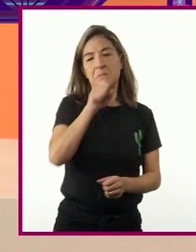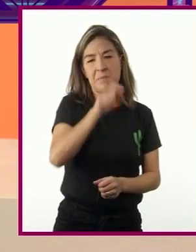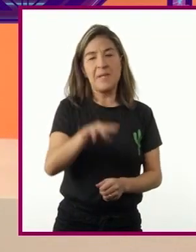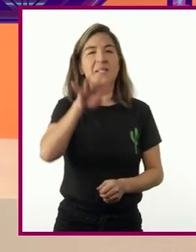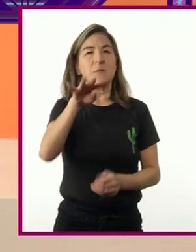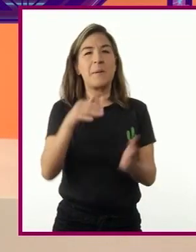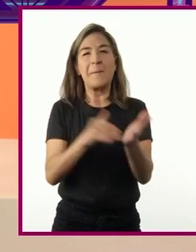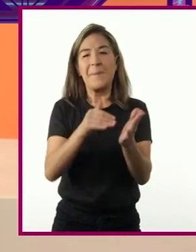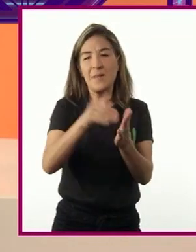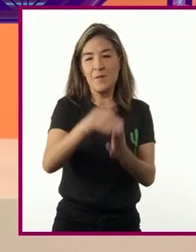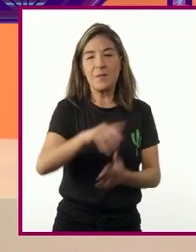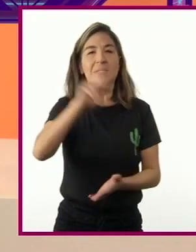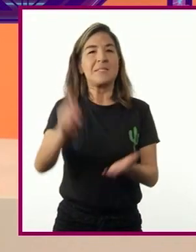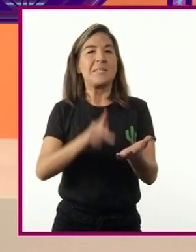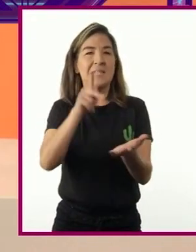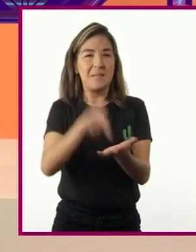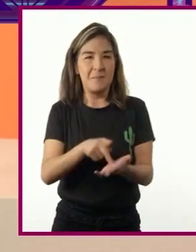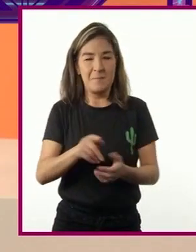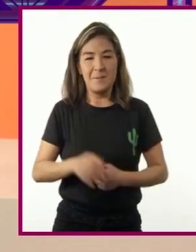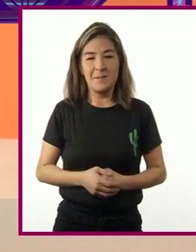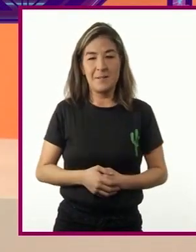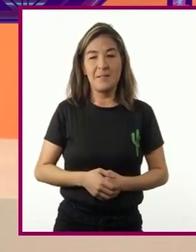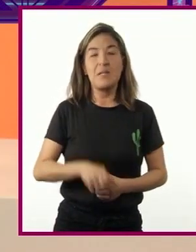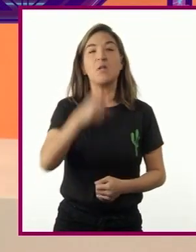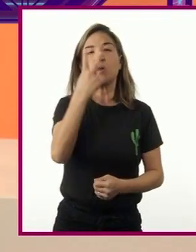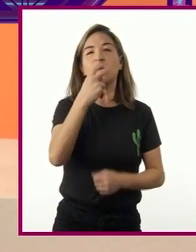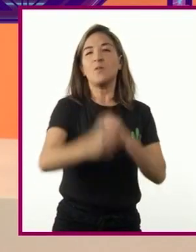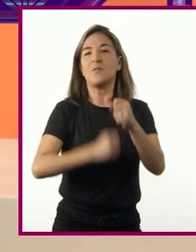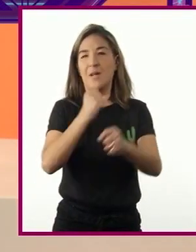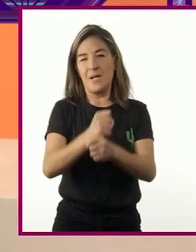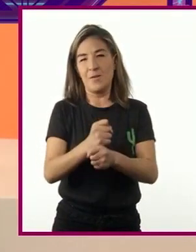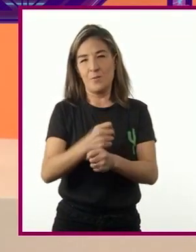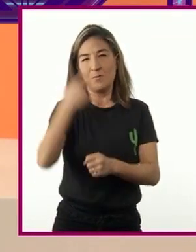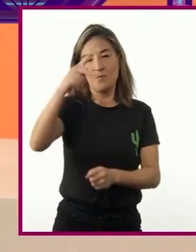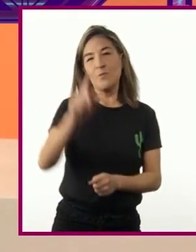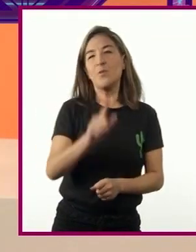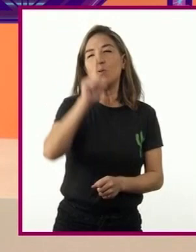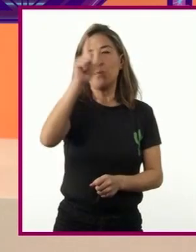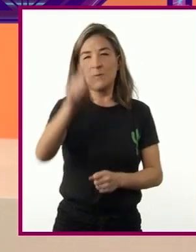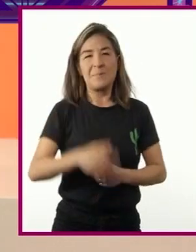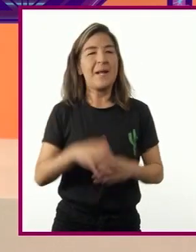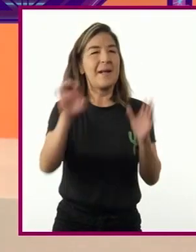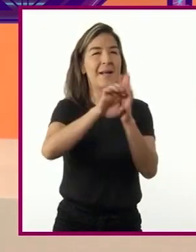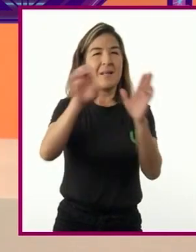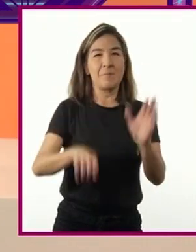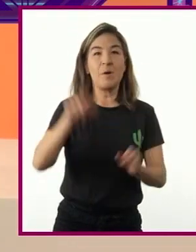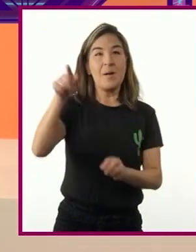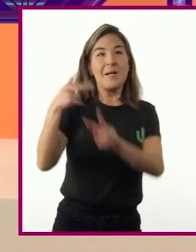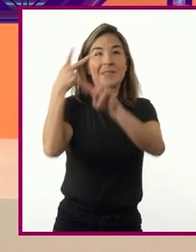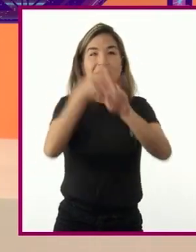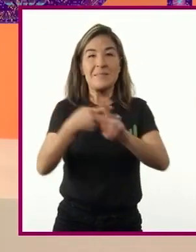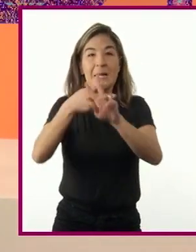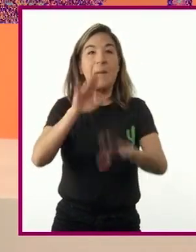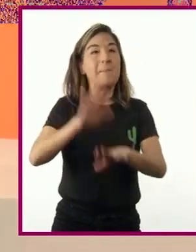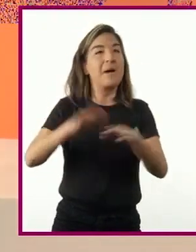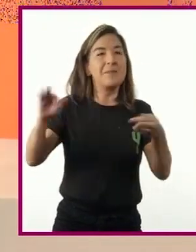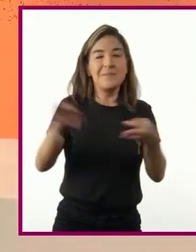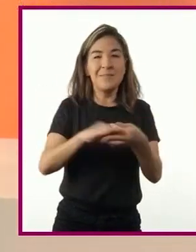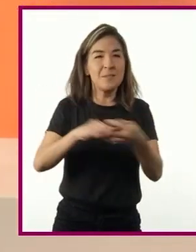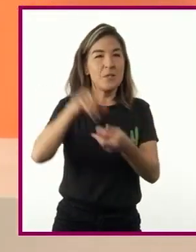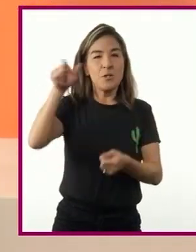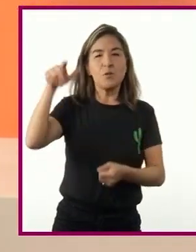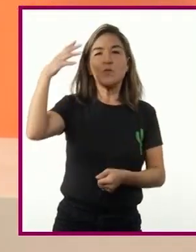o como mencionan los científicos, 2 años luz. Por ejemplo, la estrella más cercana al Sol,